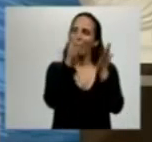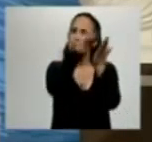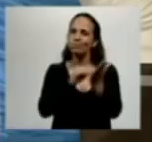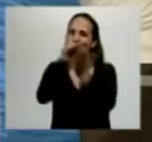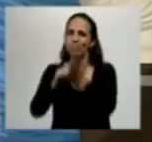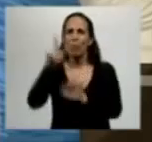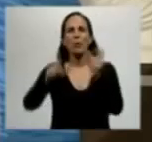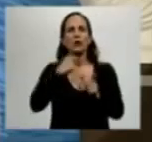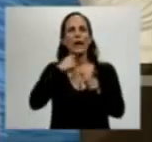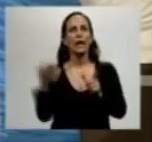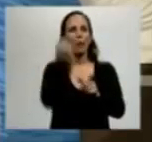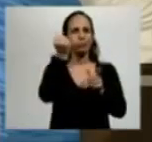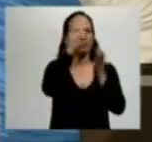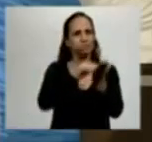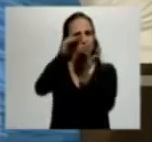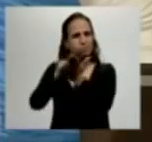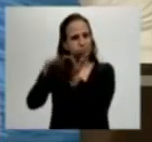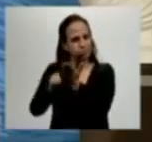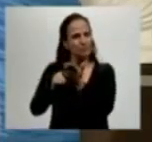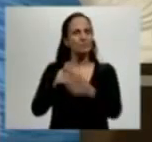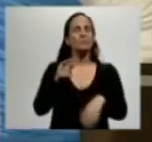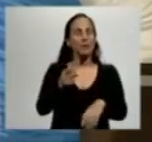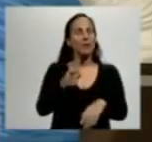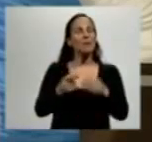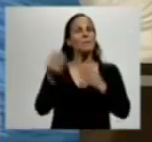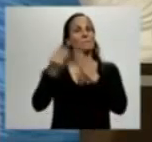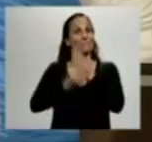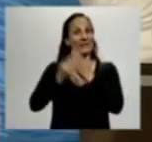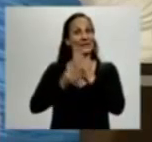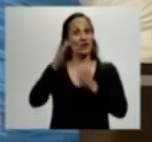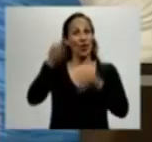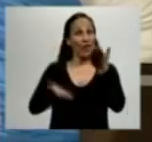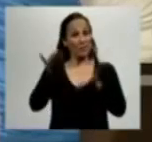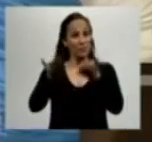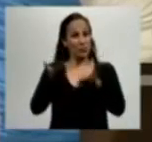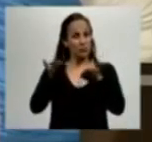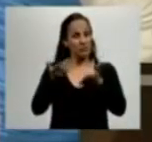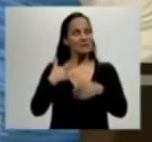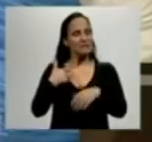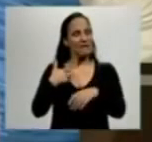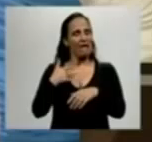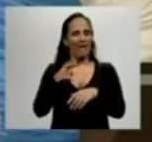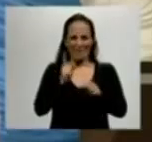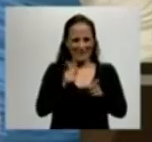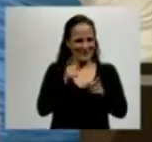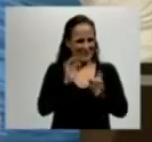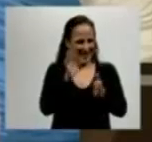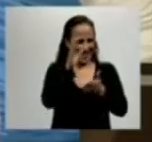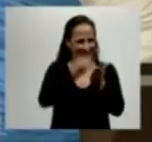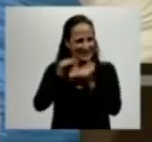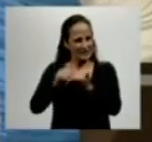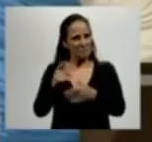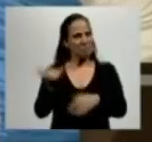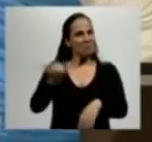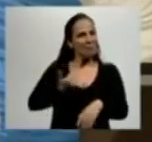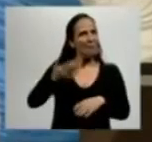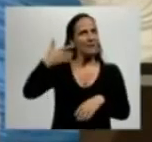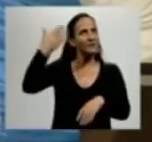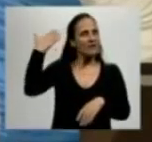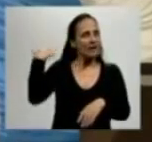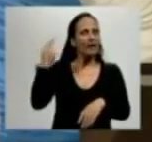Y fíjense qué curioso, el ministro de Justicia, que está siguiendo todo eso, me dice que en épocas